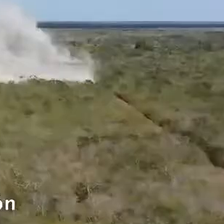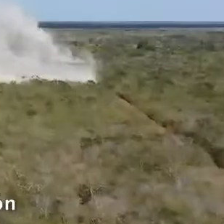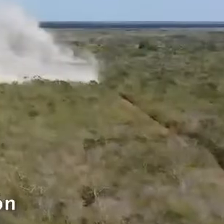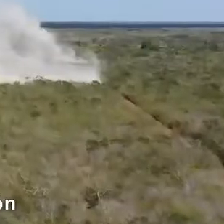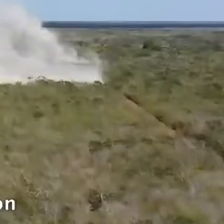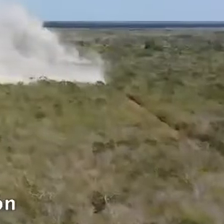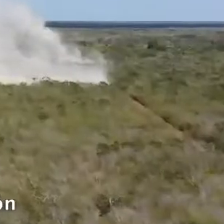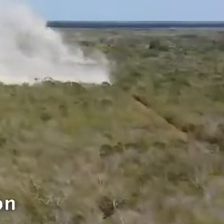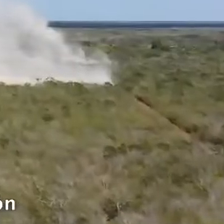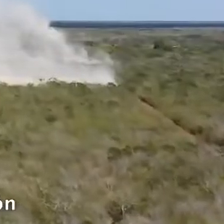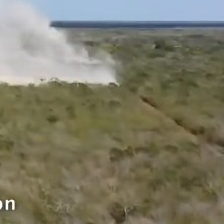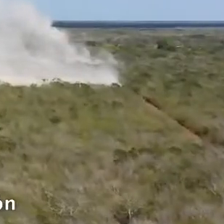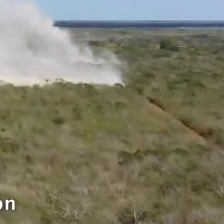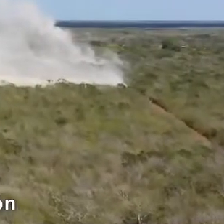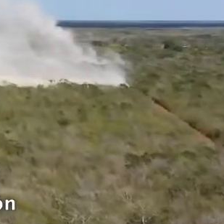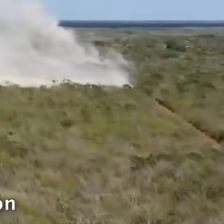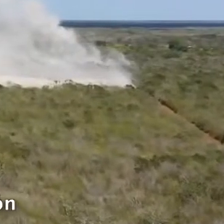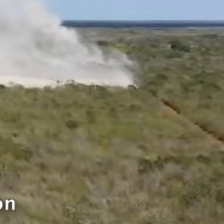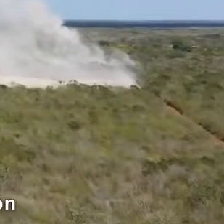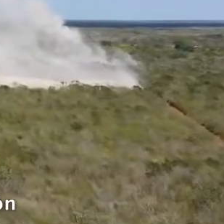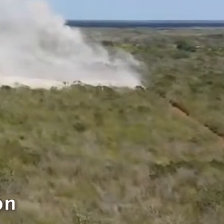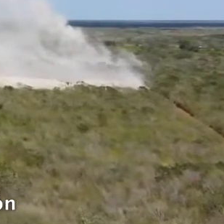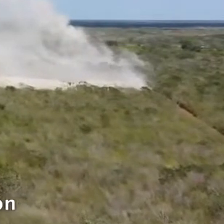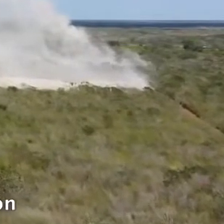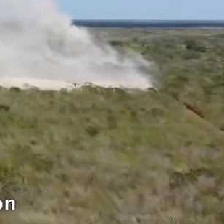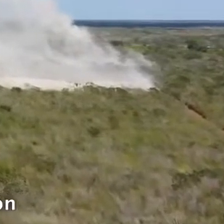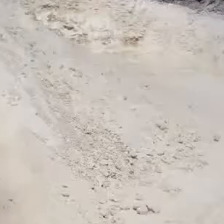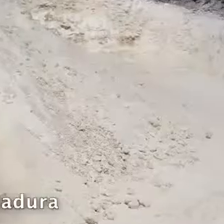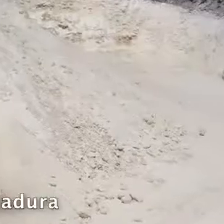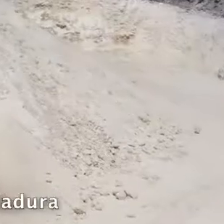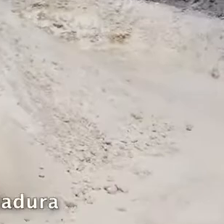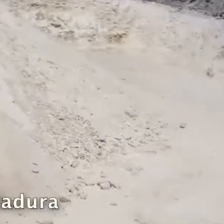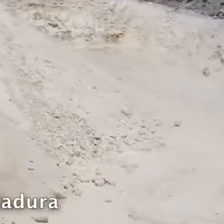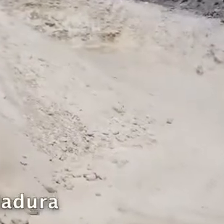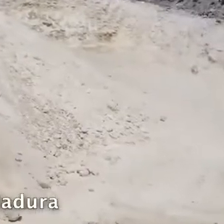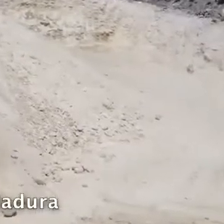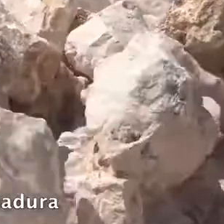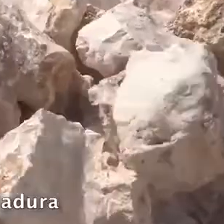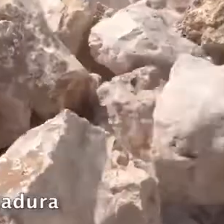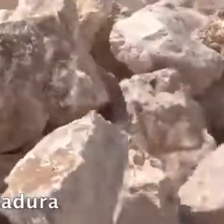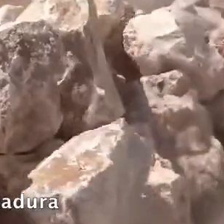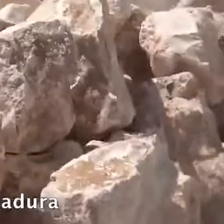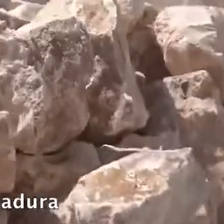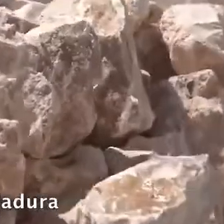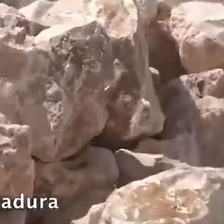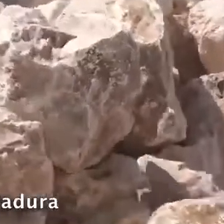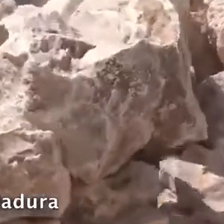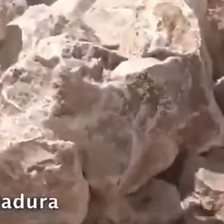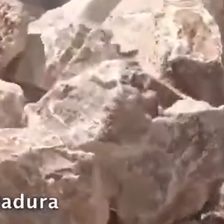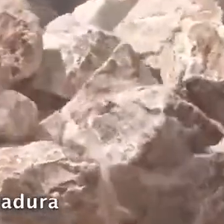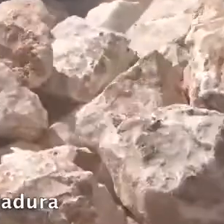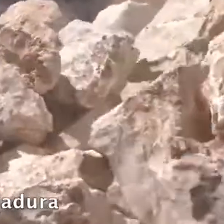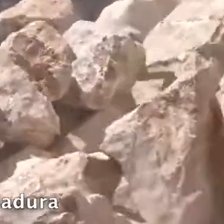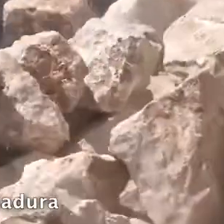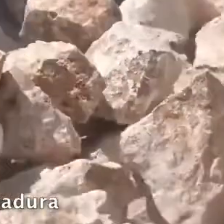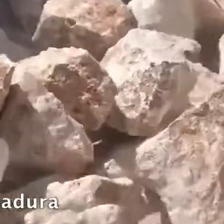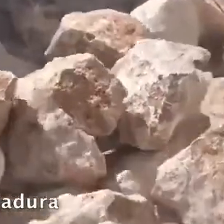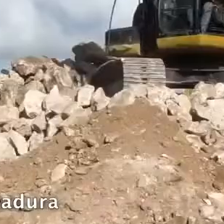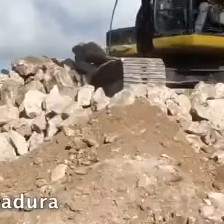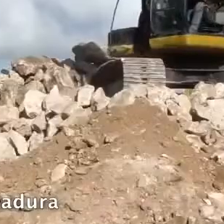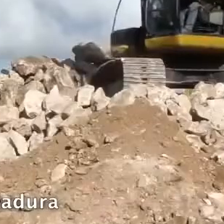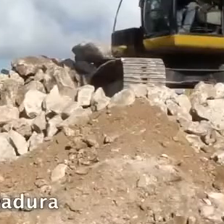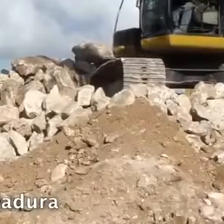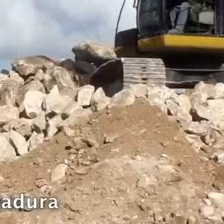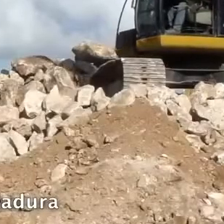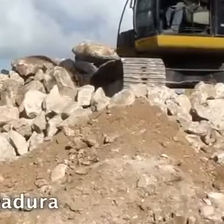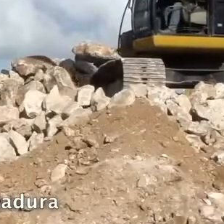a cielo abierto para la obtención de material de voladura para trituración. Después, trituramos el material producto de voladura para subrasantes